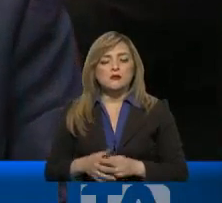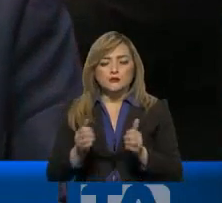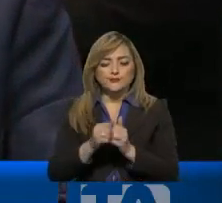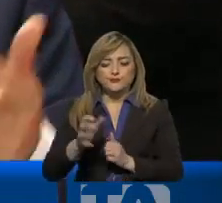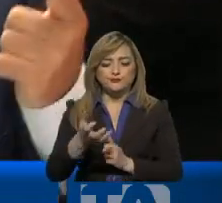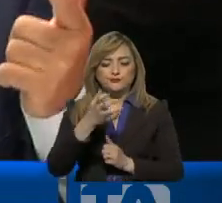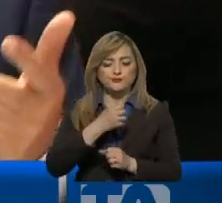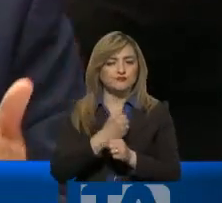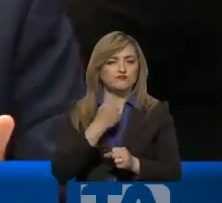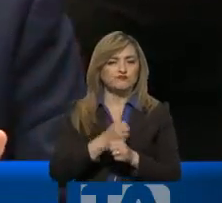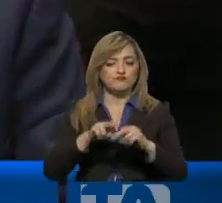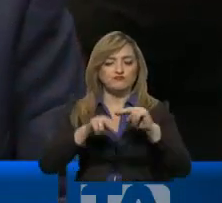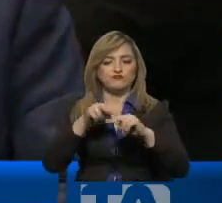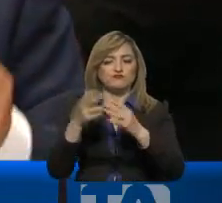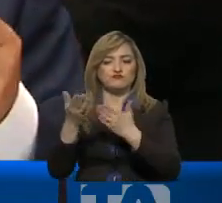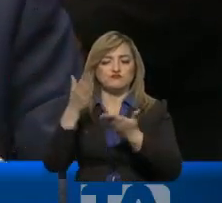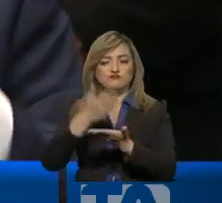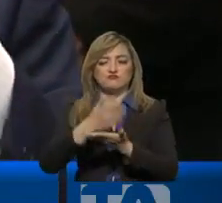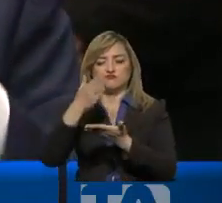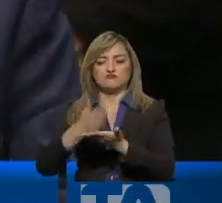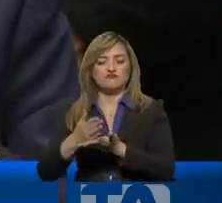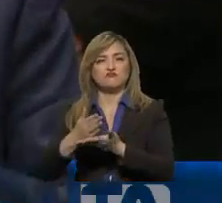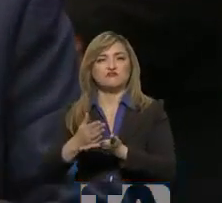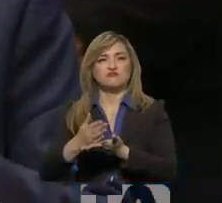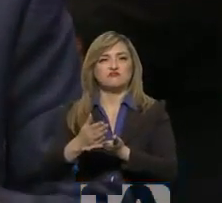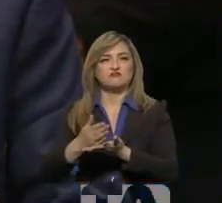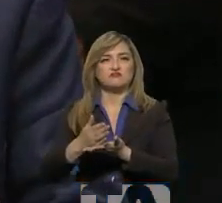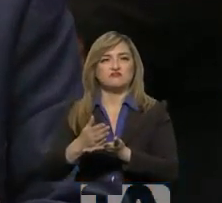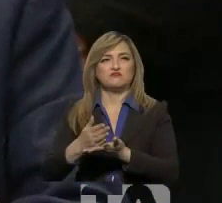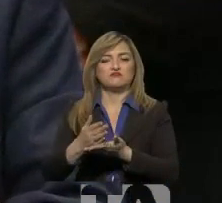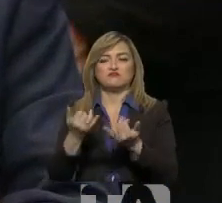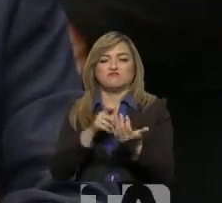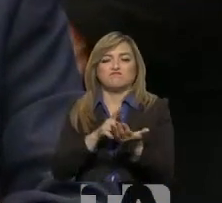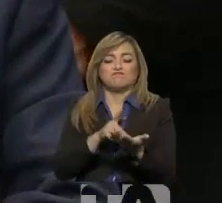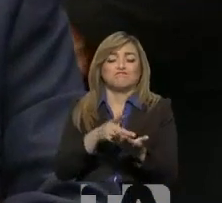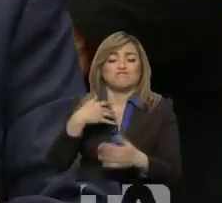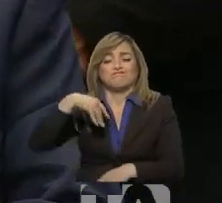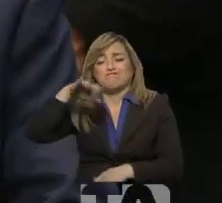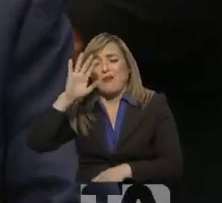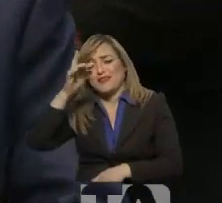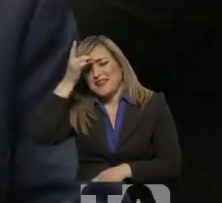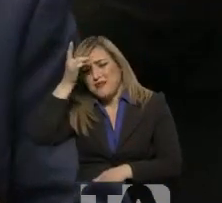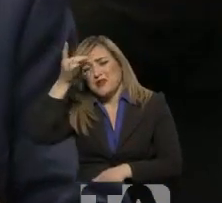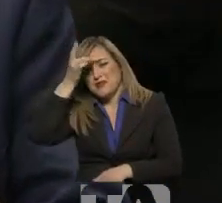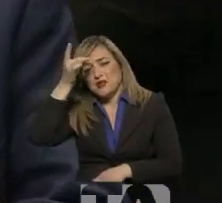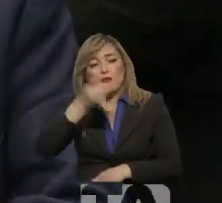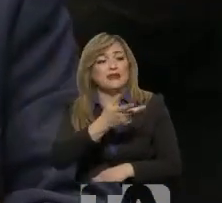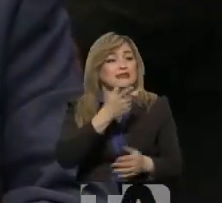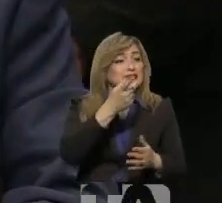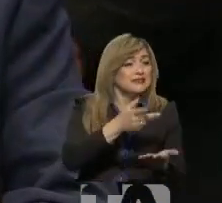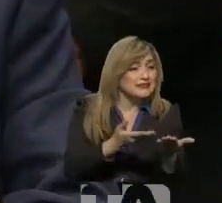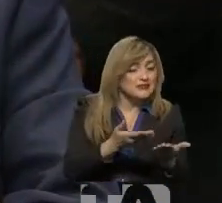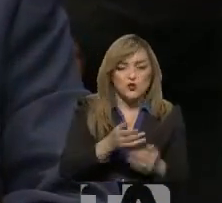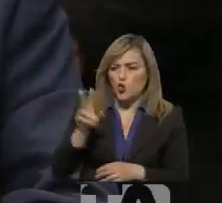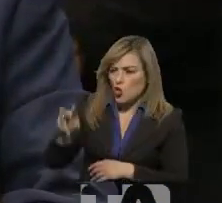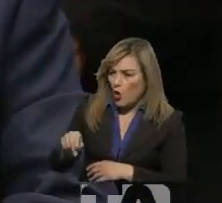maquinaria, han paralizado servicios, porque somos los más morosos en este momento en el país. Nadie nos quiere brindar